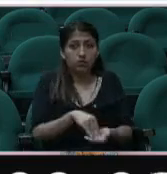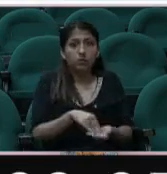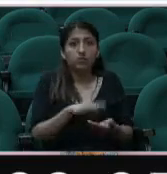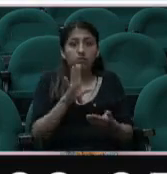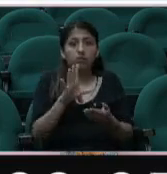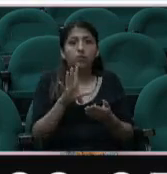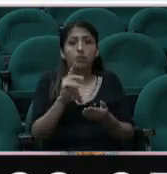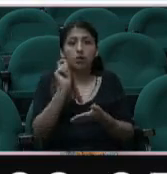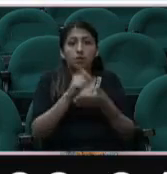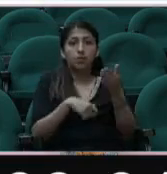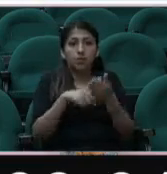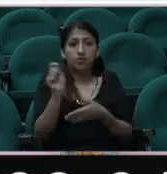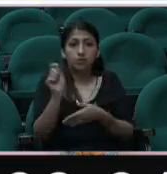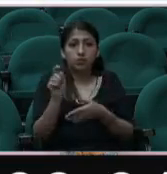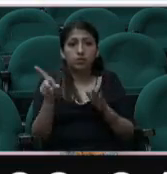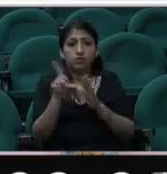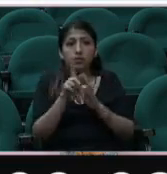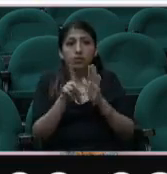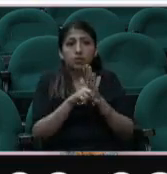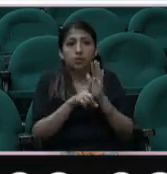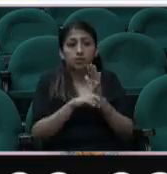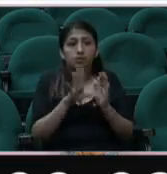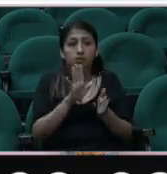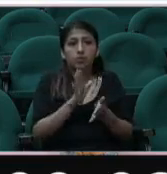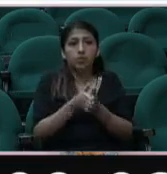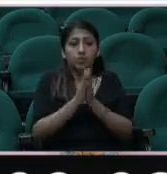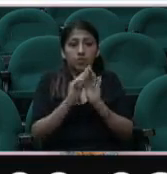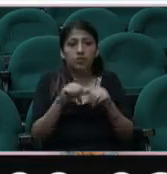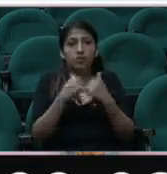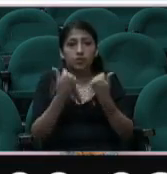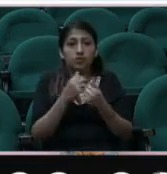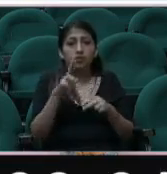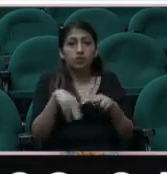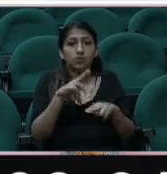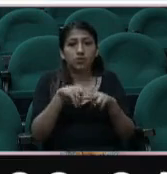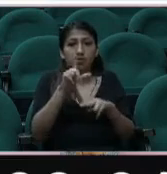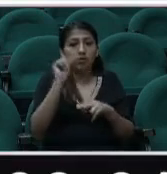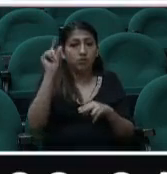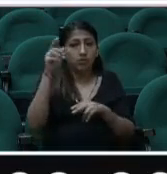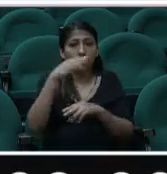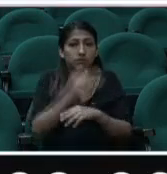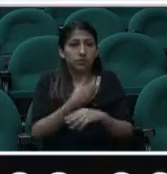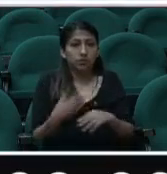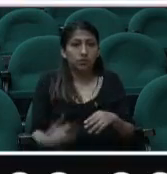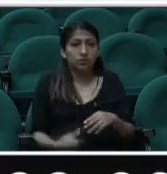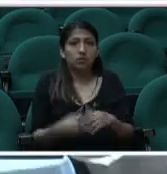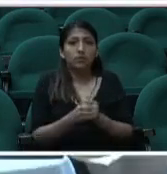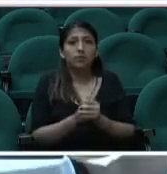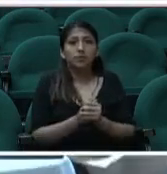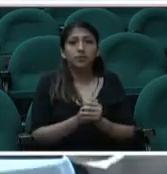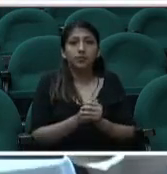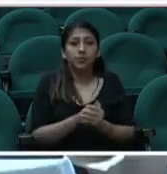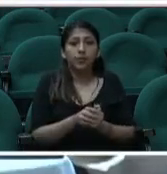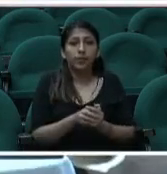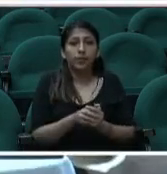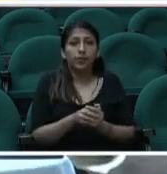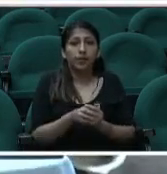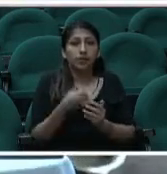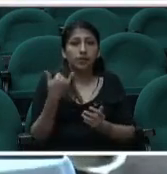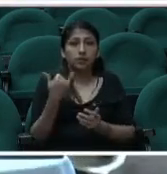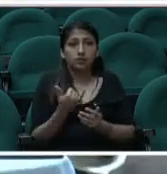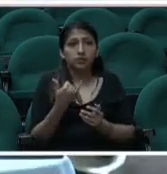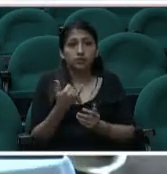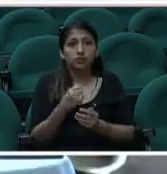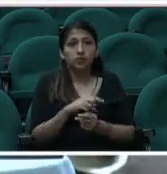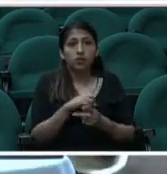través de la aprobación del reglamento que exigiremos desde la asamblea nacional a presidente de la república bien vamos con la